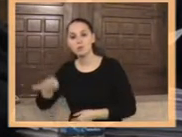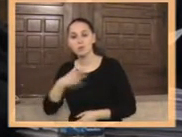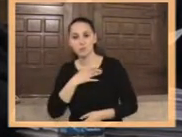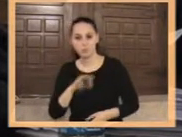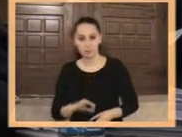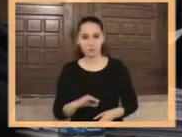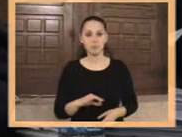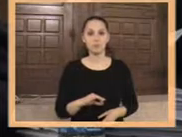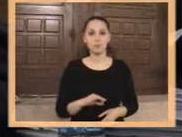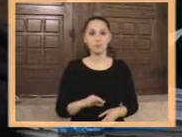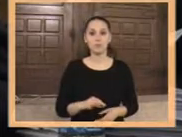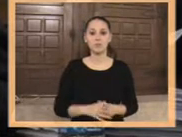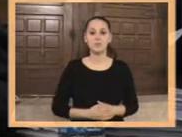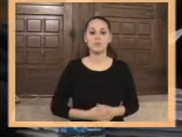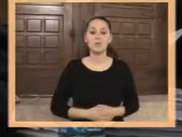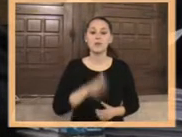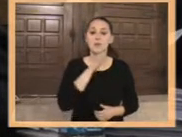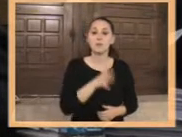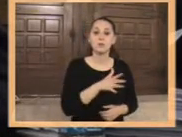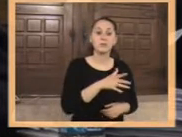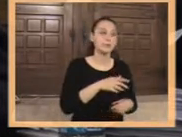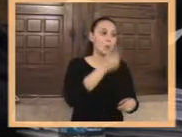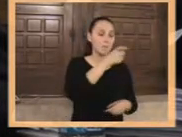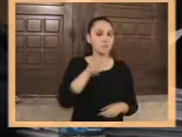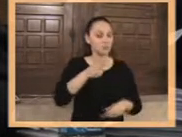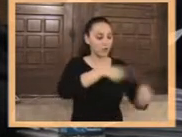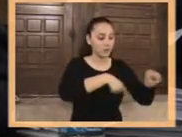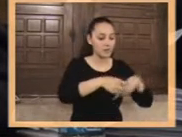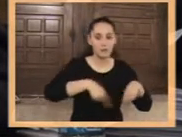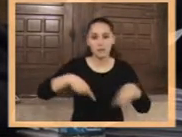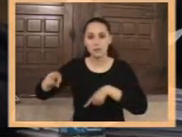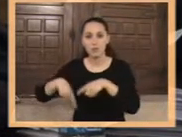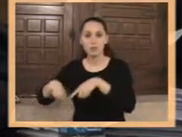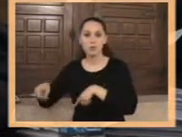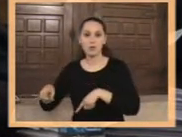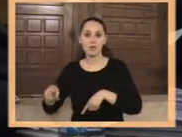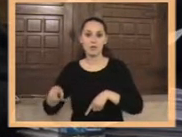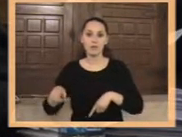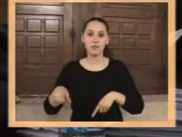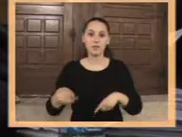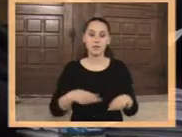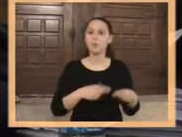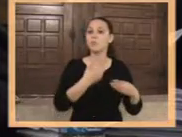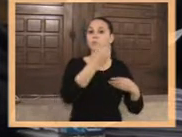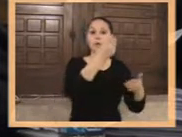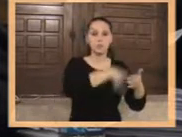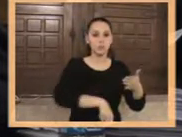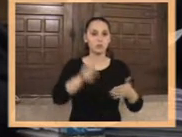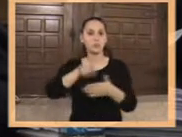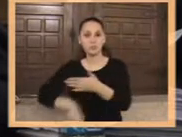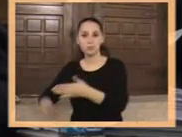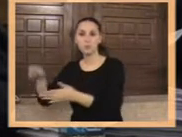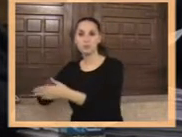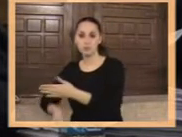cómo el espacio europeo de libre circulación de personas se desmoronaba y los discursos xenófobos aumentaban en toda la Unión Europea. El